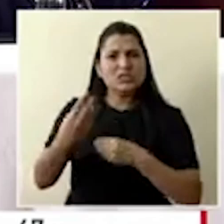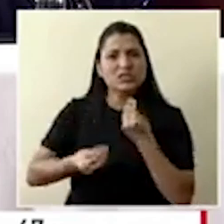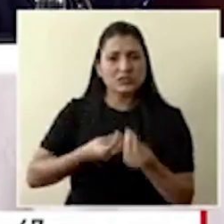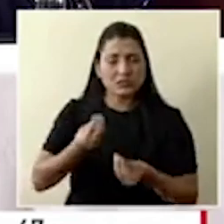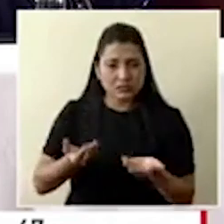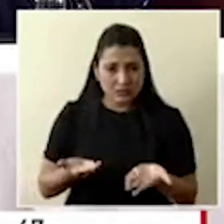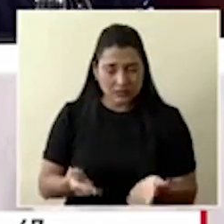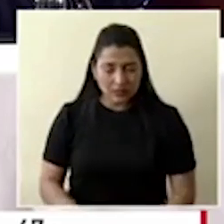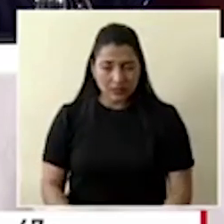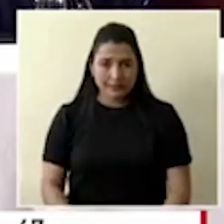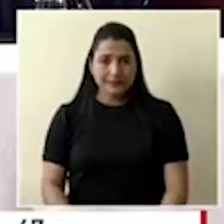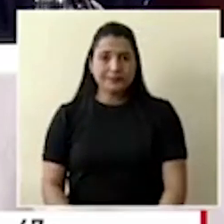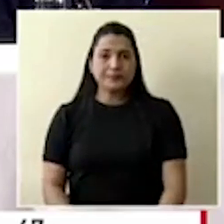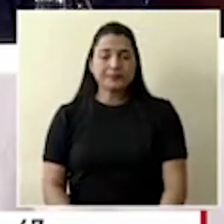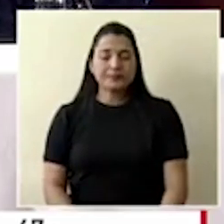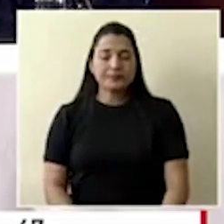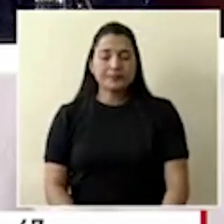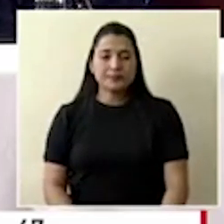Bueno,